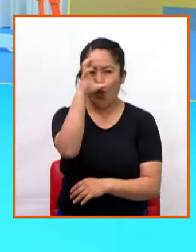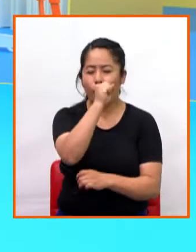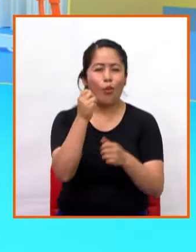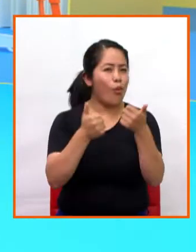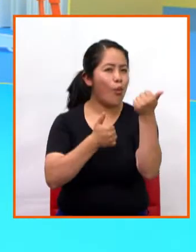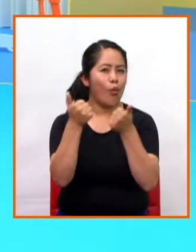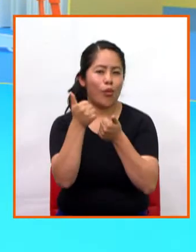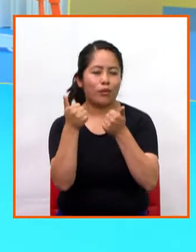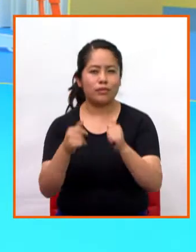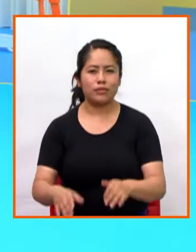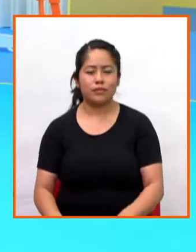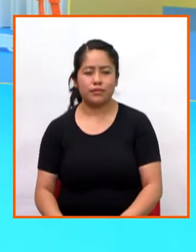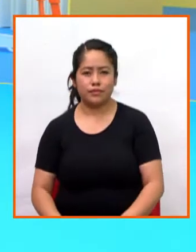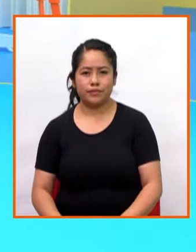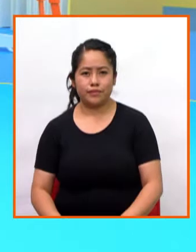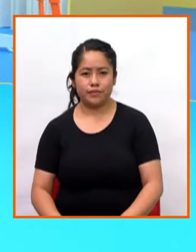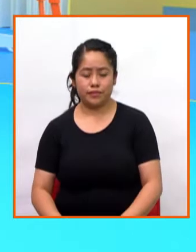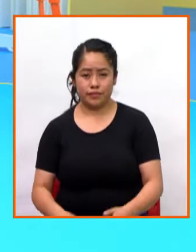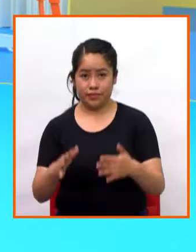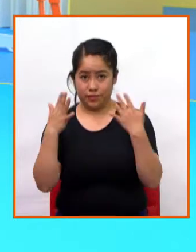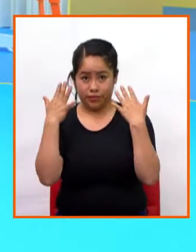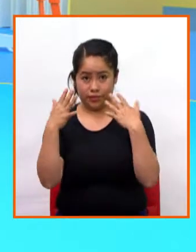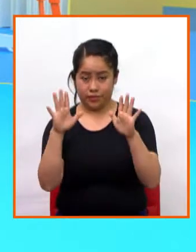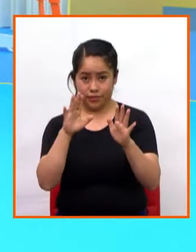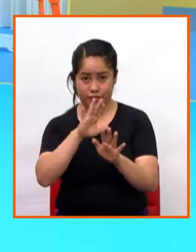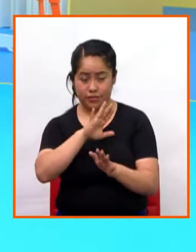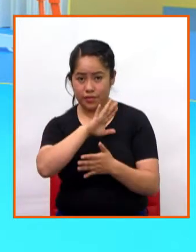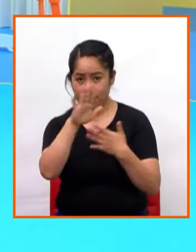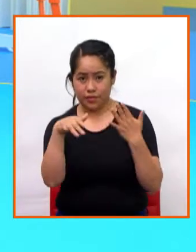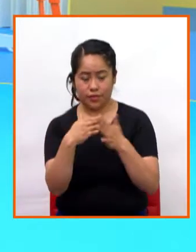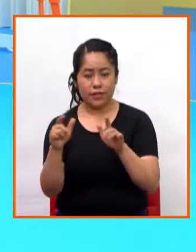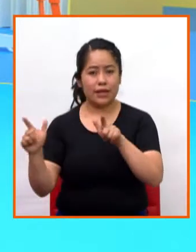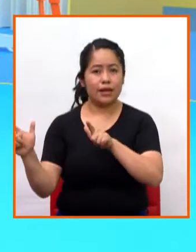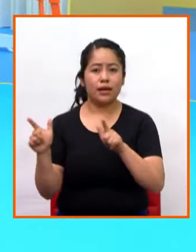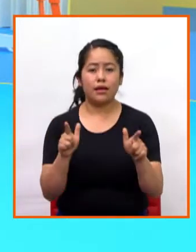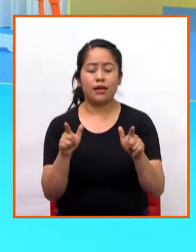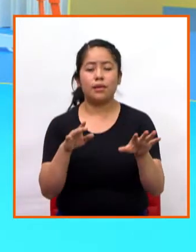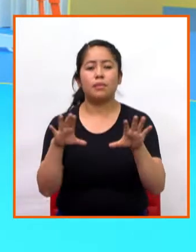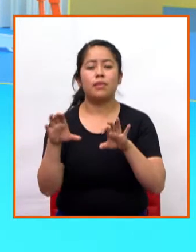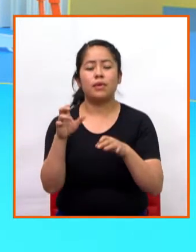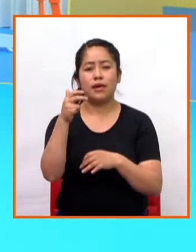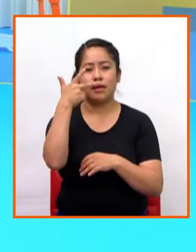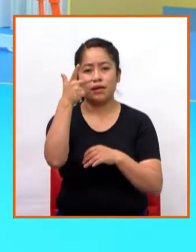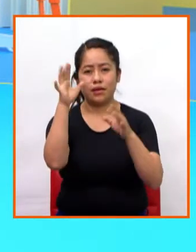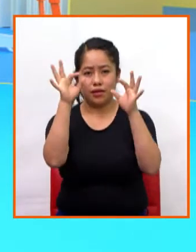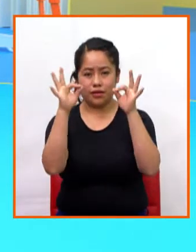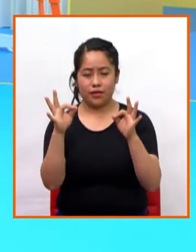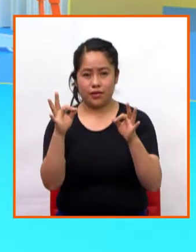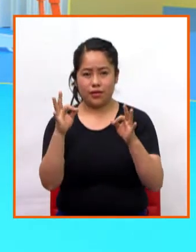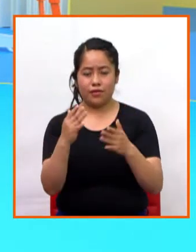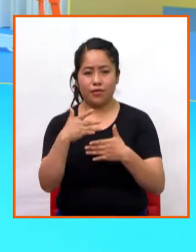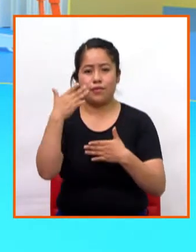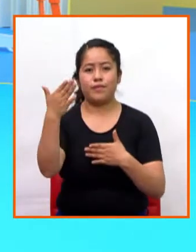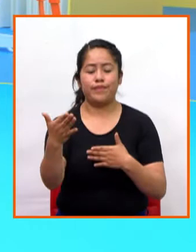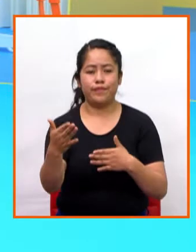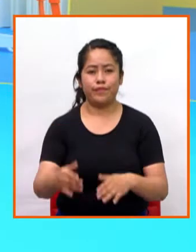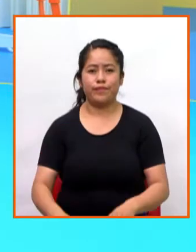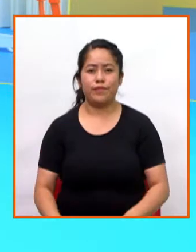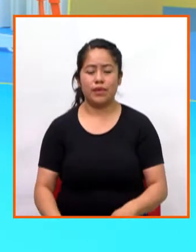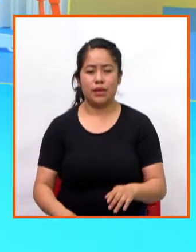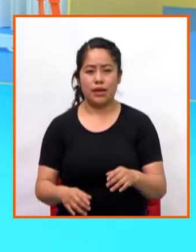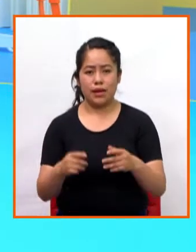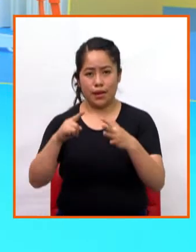eran. Una vez que ya esté todo listo, vamos a hacer las 3 figuras siguientes. La primera es un